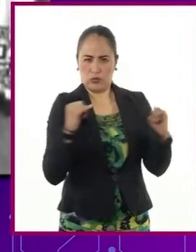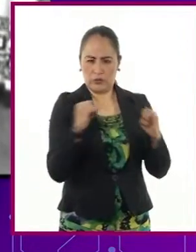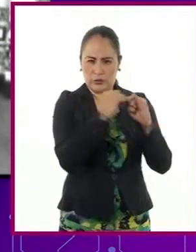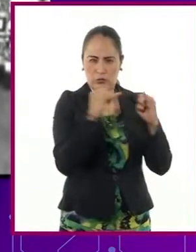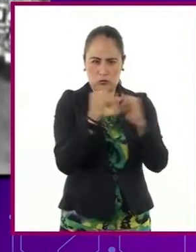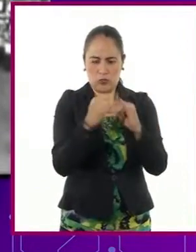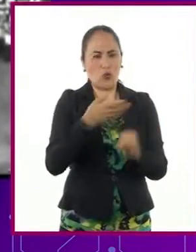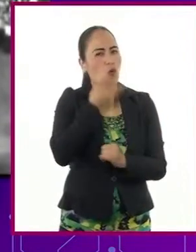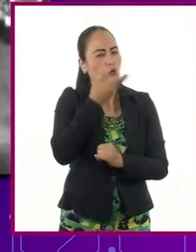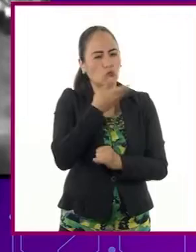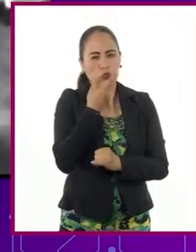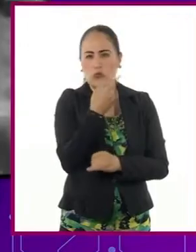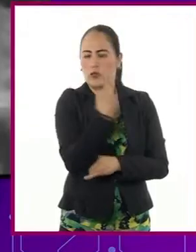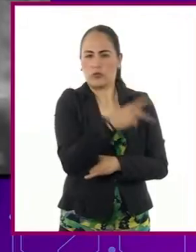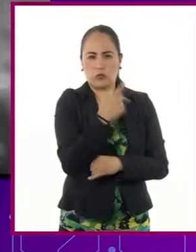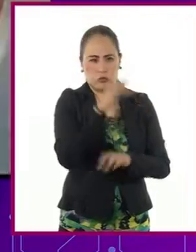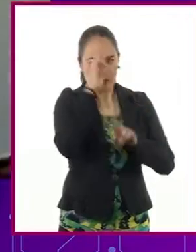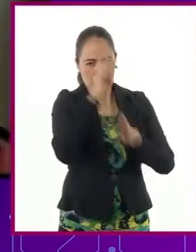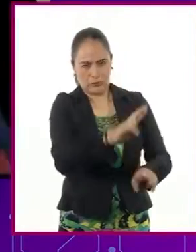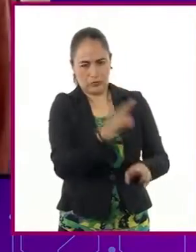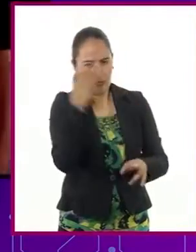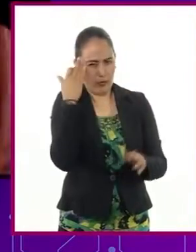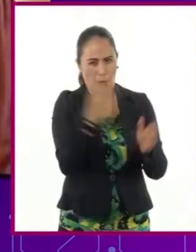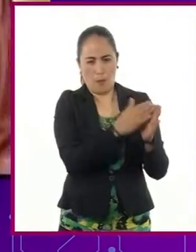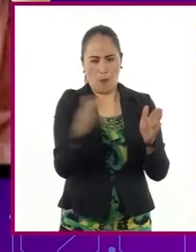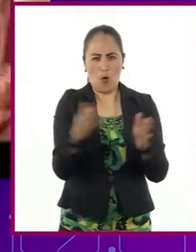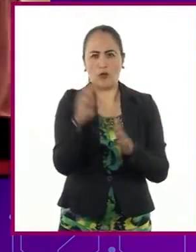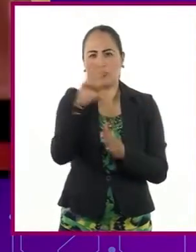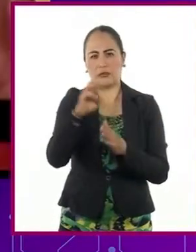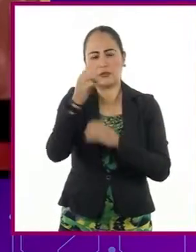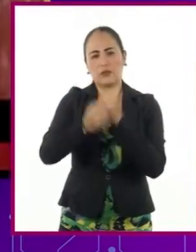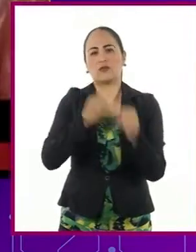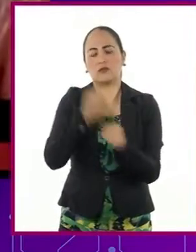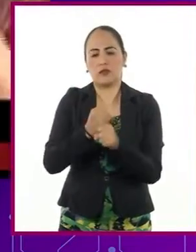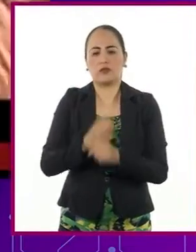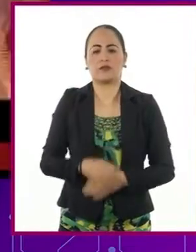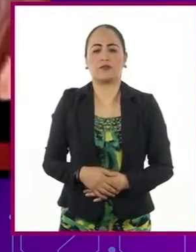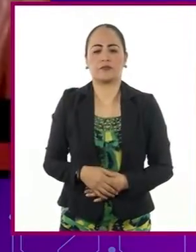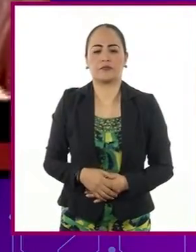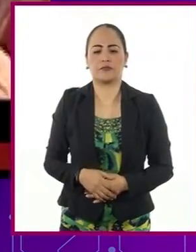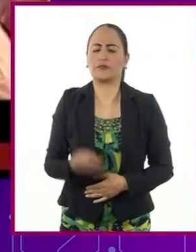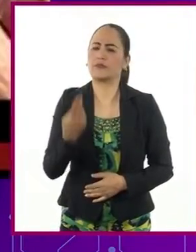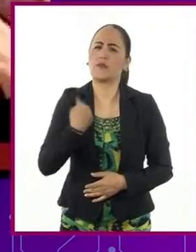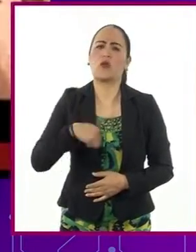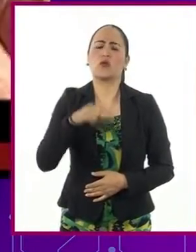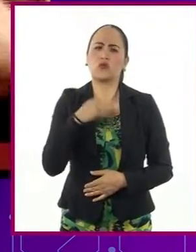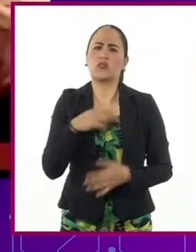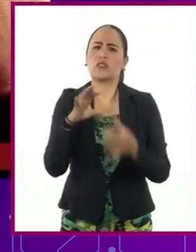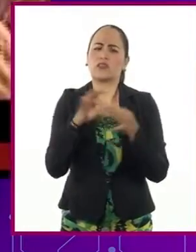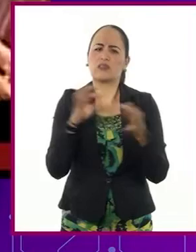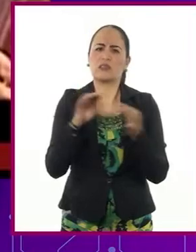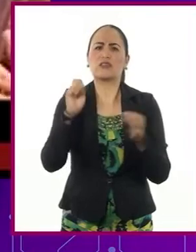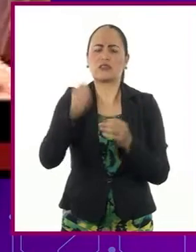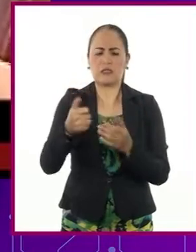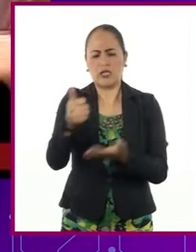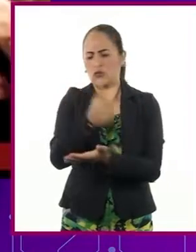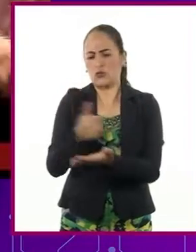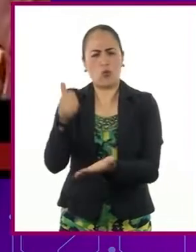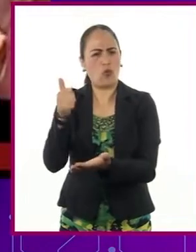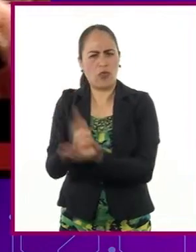usos y costumbres de los indígenas durante 300 años. Entonces podríamos explicarlo así, que en las ciudades, en las